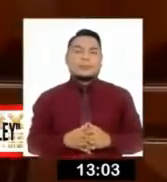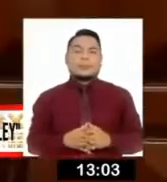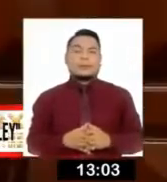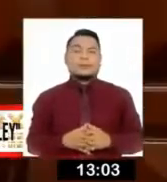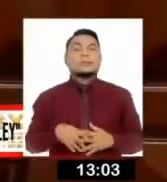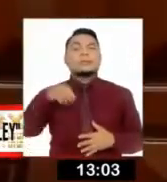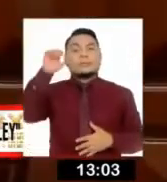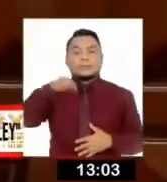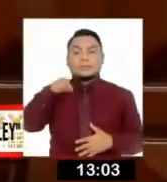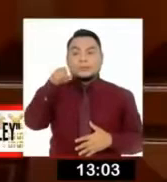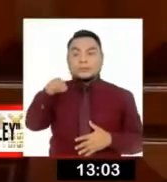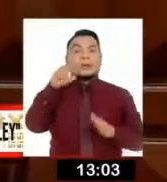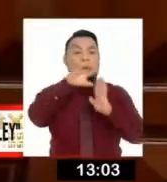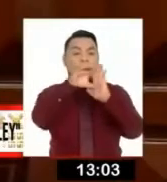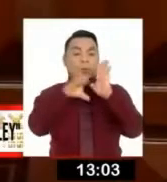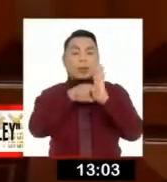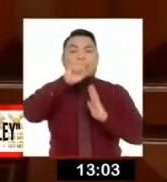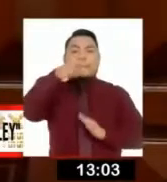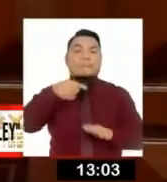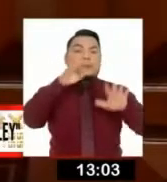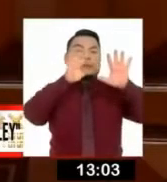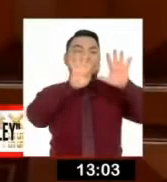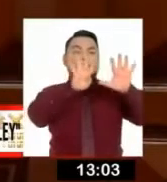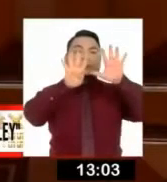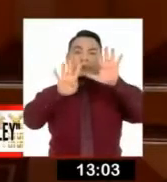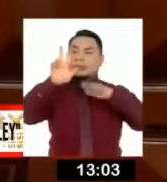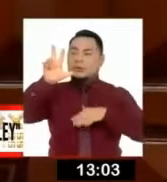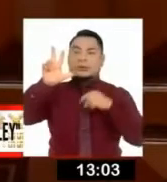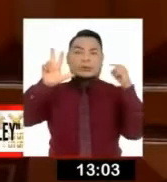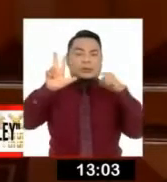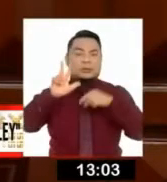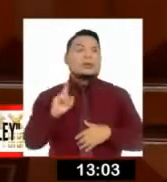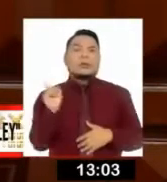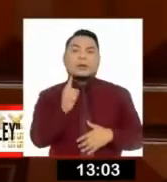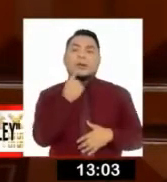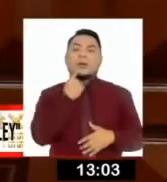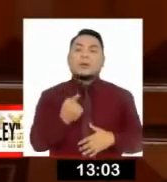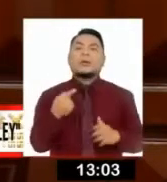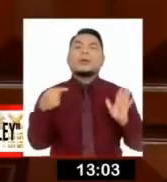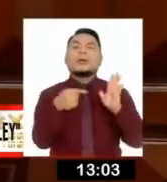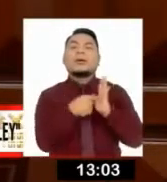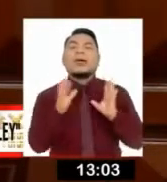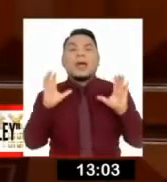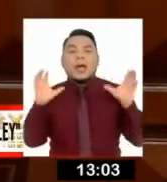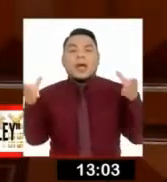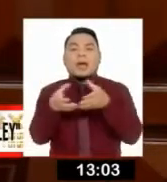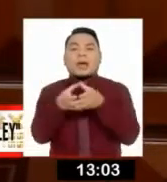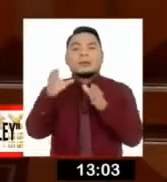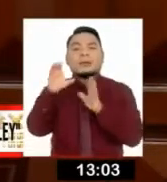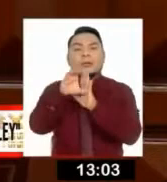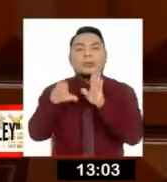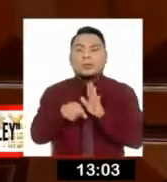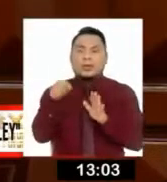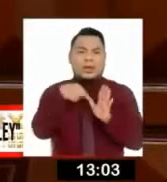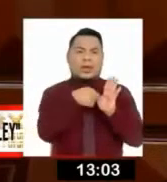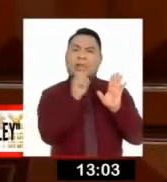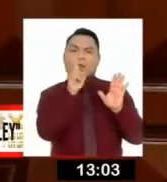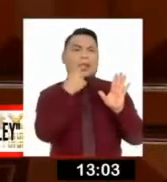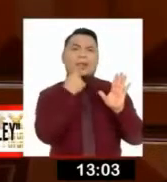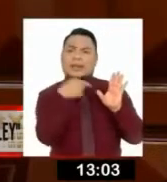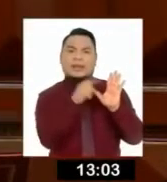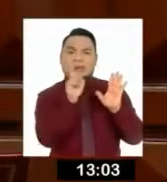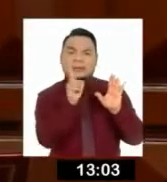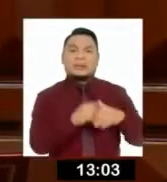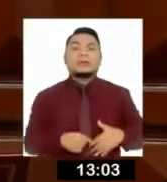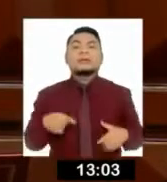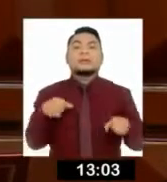Es cierto que la Constitución de 1993 no contempla la figura de una asamblea constituyente, ni la